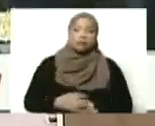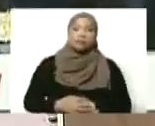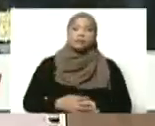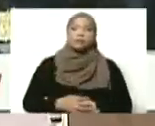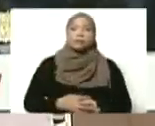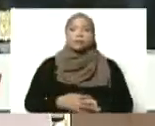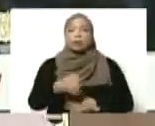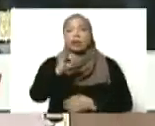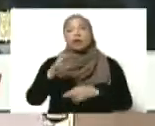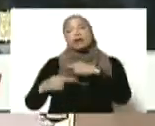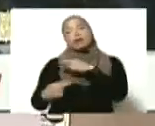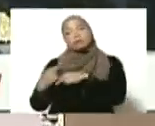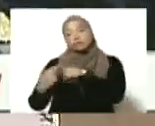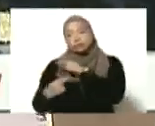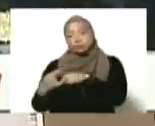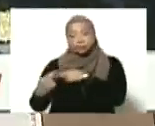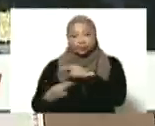haber revolución,